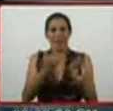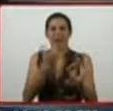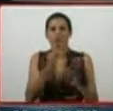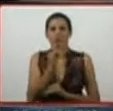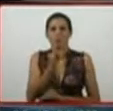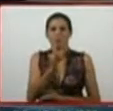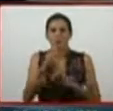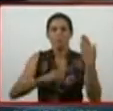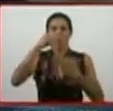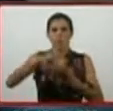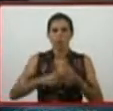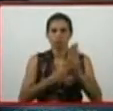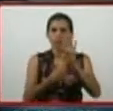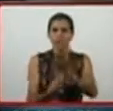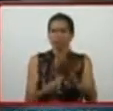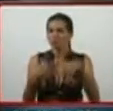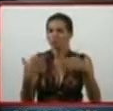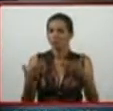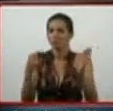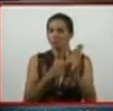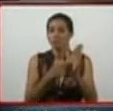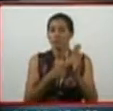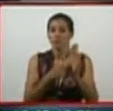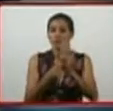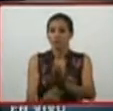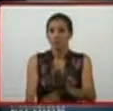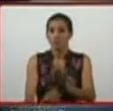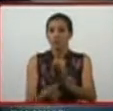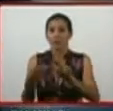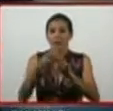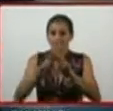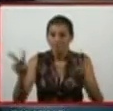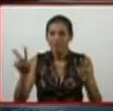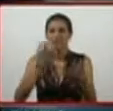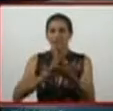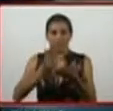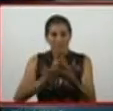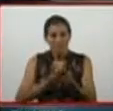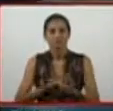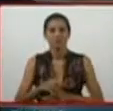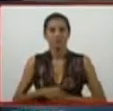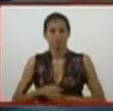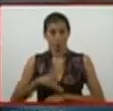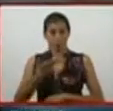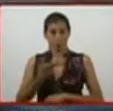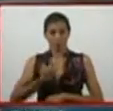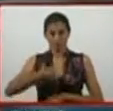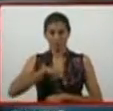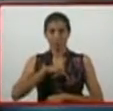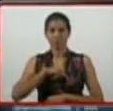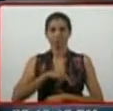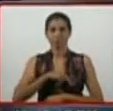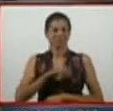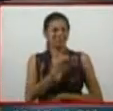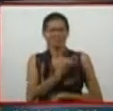que lleven como eje transversal la paz, la estabilidad, donde podamos nosotros, sin